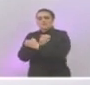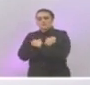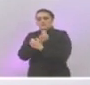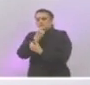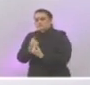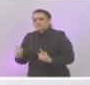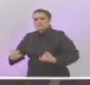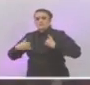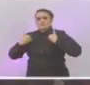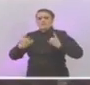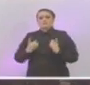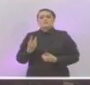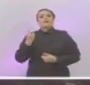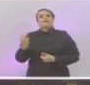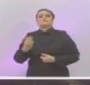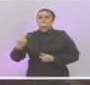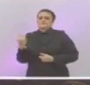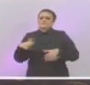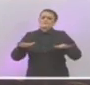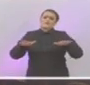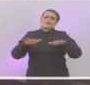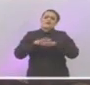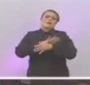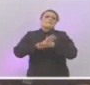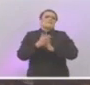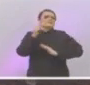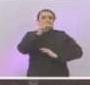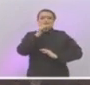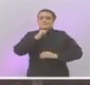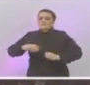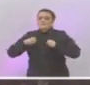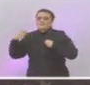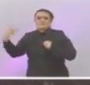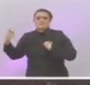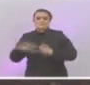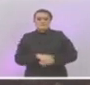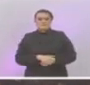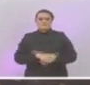niños y jóvenes. Es algo que transformará siempre sus vidas.